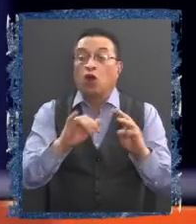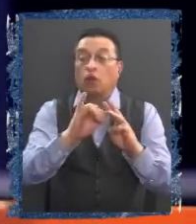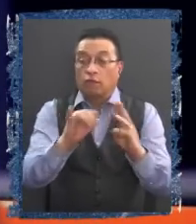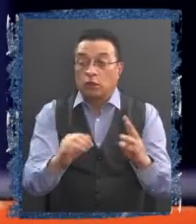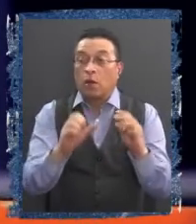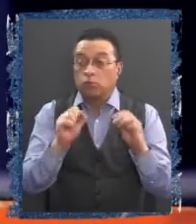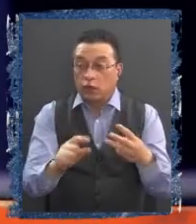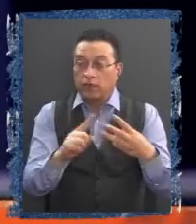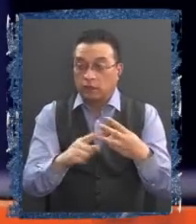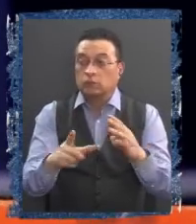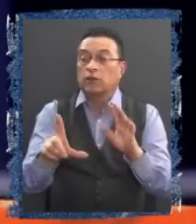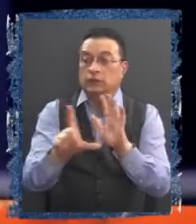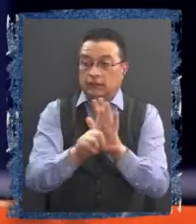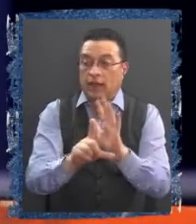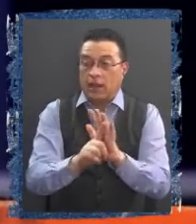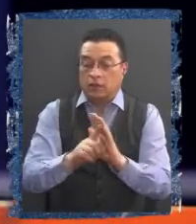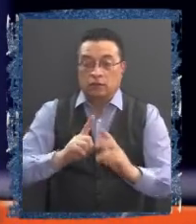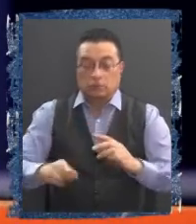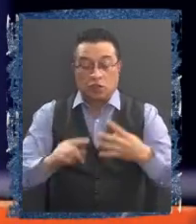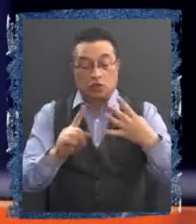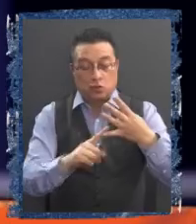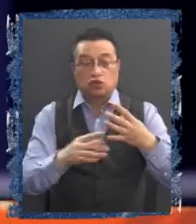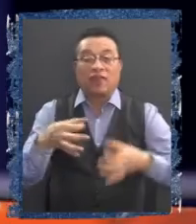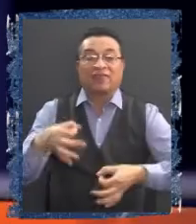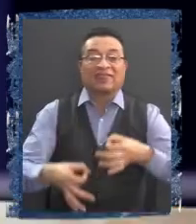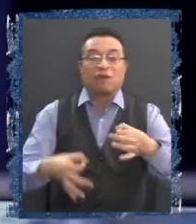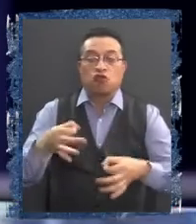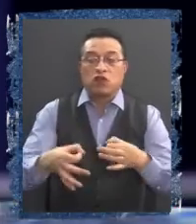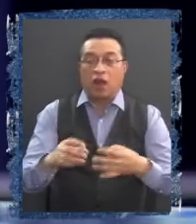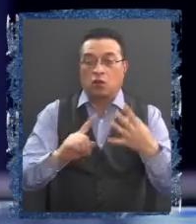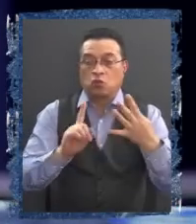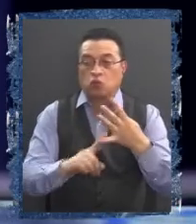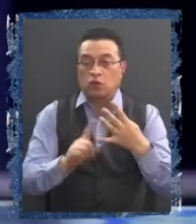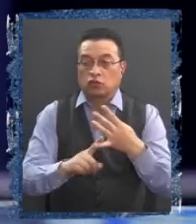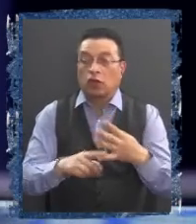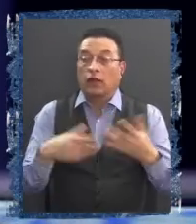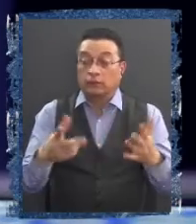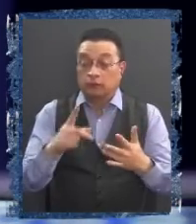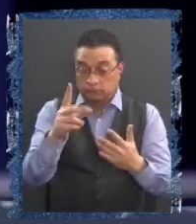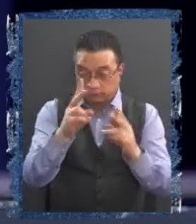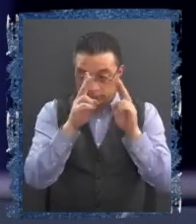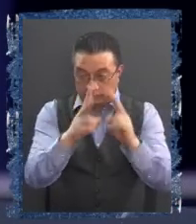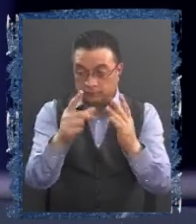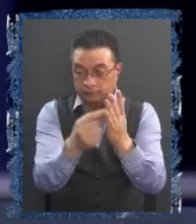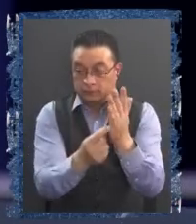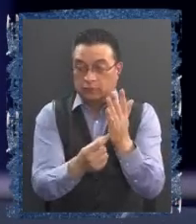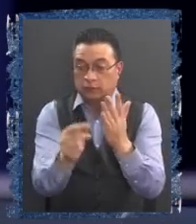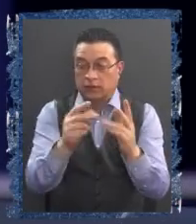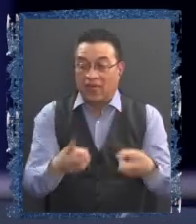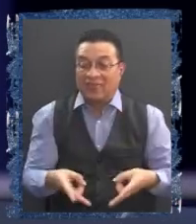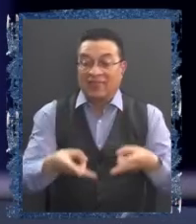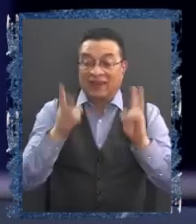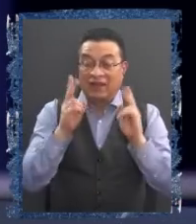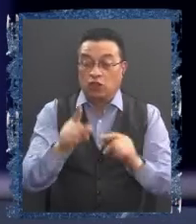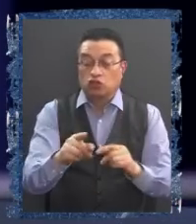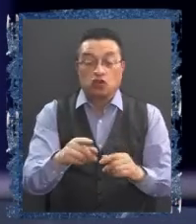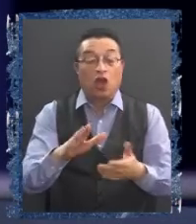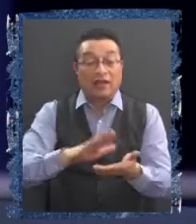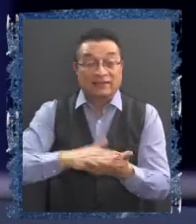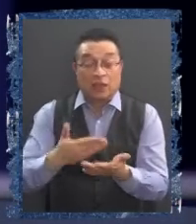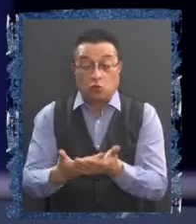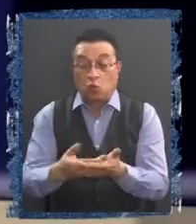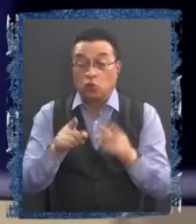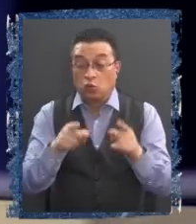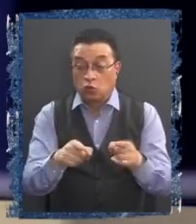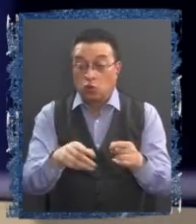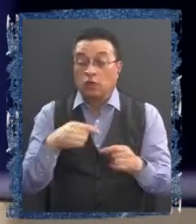del legislador. Y cuarto, los tribunales de justicia. Pues bien, el reconocimiento del derecho a la salud en el texto de la nueva Constitución responde